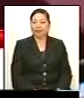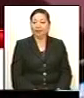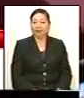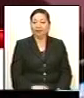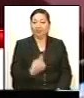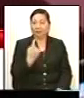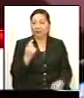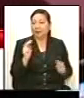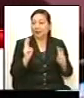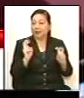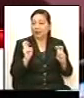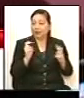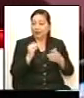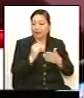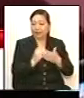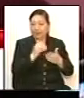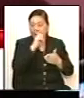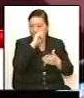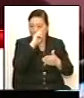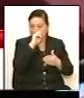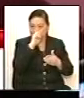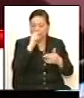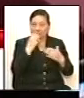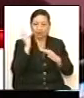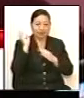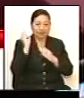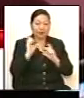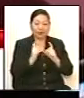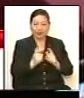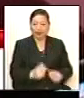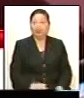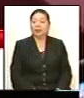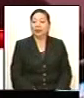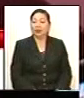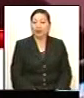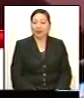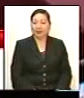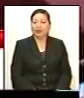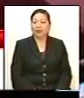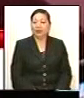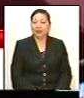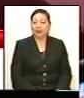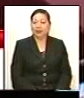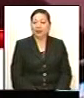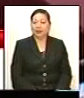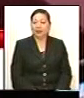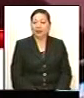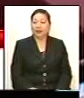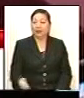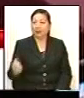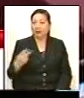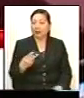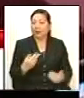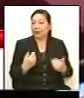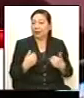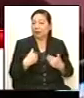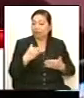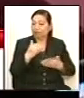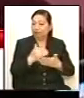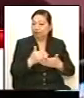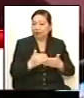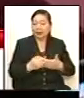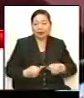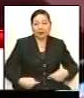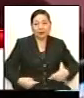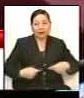primer punto de la agenda tenemos la sustentación que ya fue del congresista Lazo. En el segundo punto tenemos la agenda, el debate,